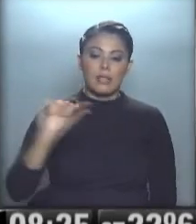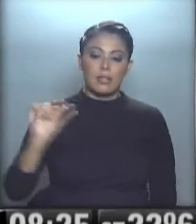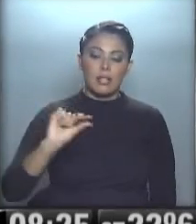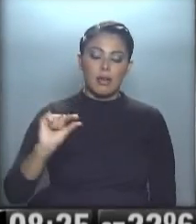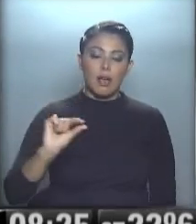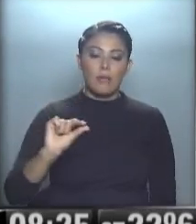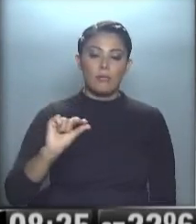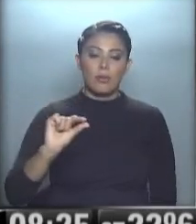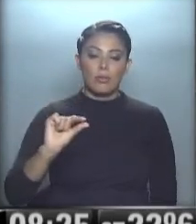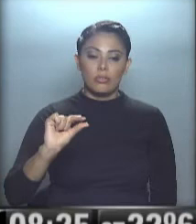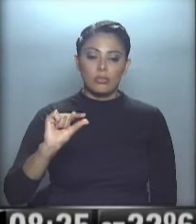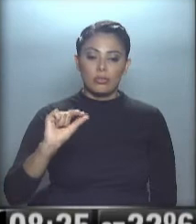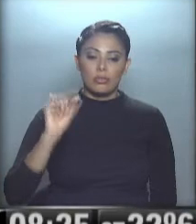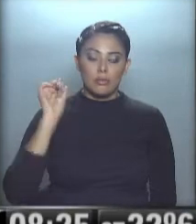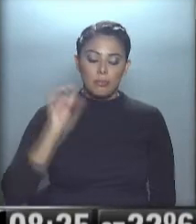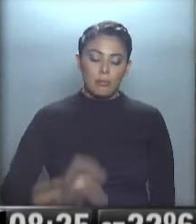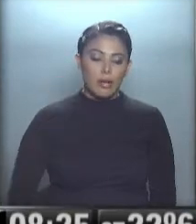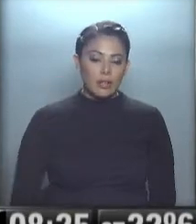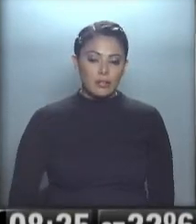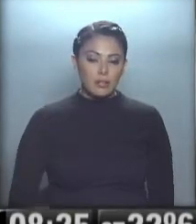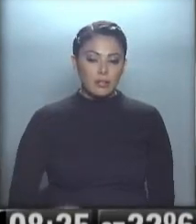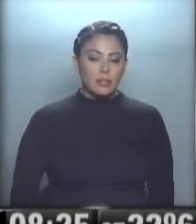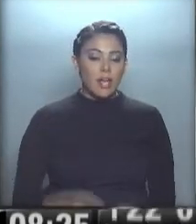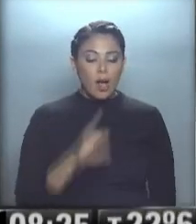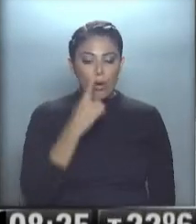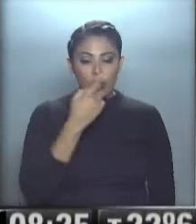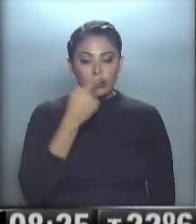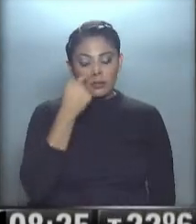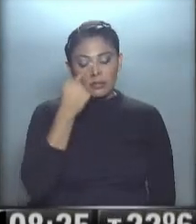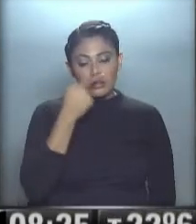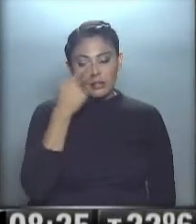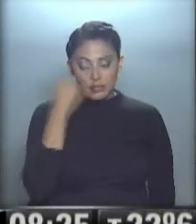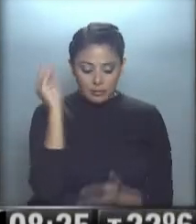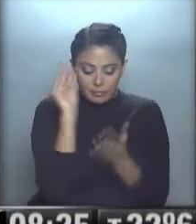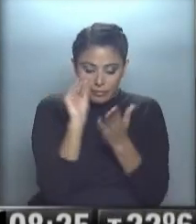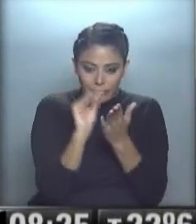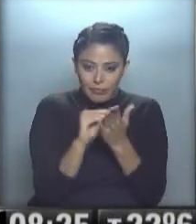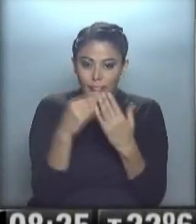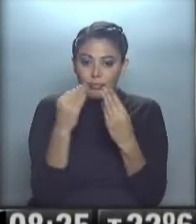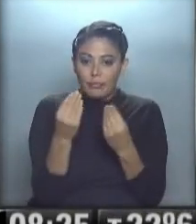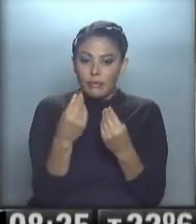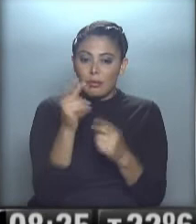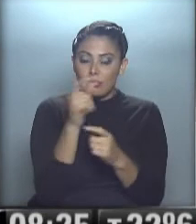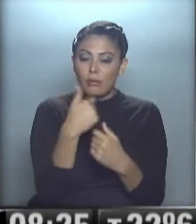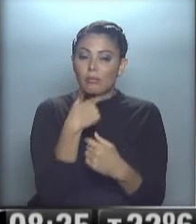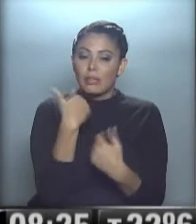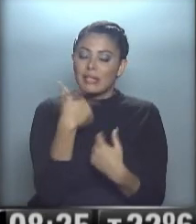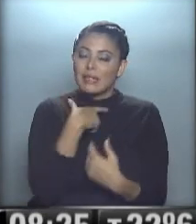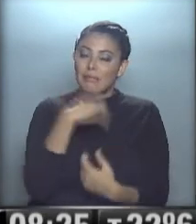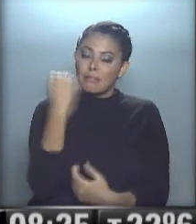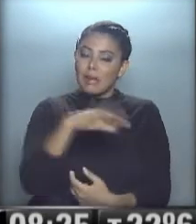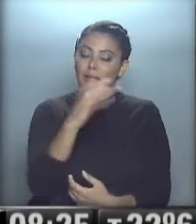se han hecho con tasas de interés convenientes para incentivar la inversión. En definitiva,